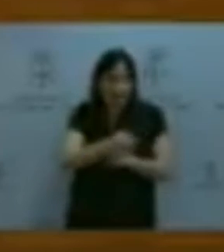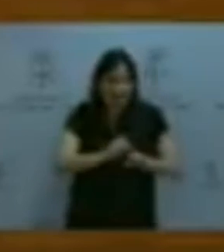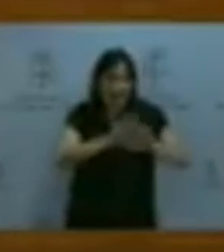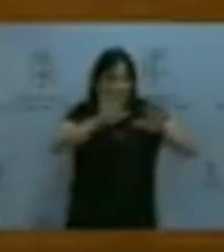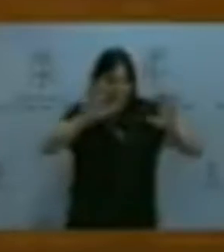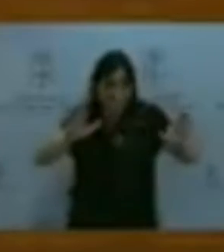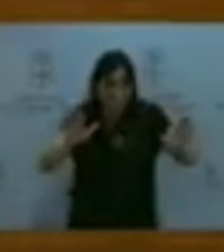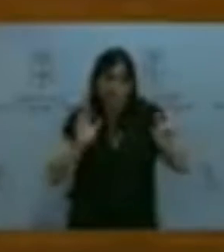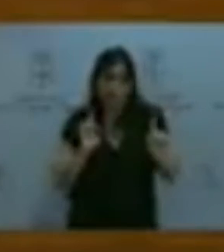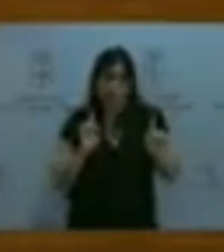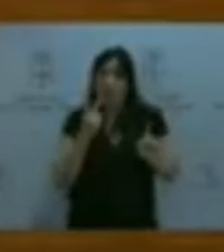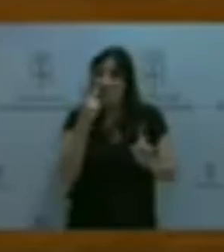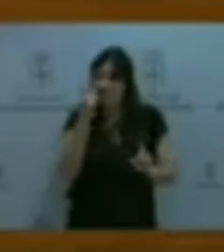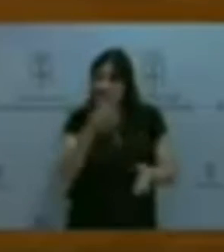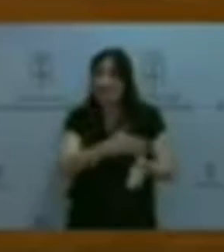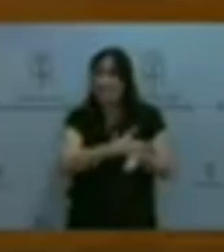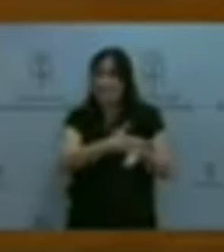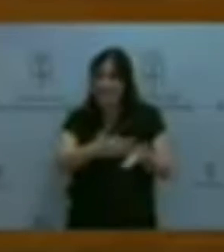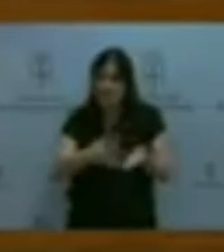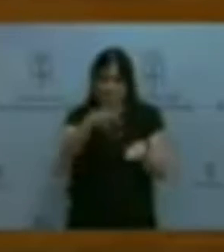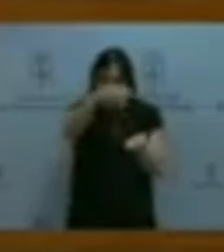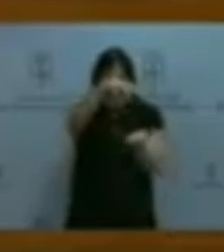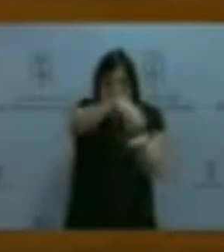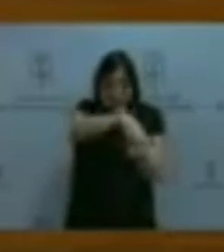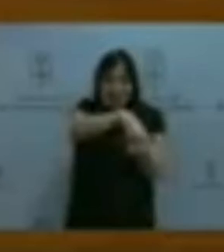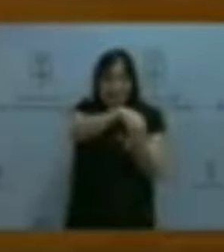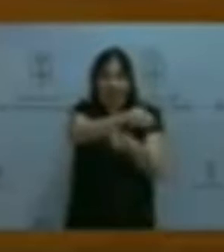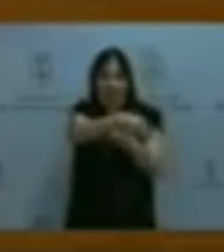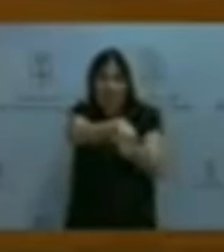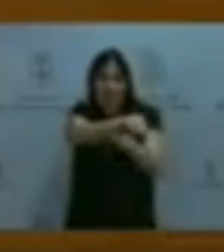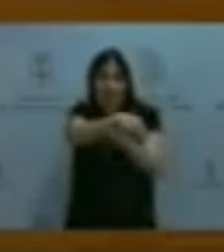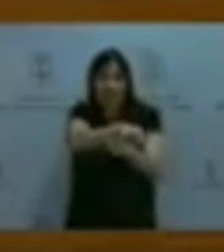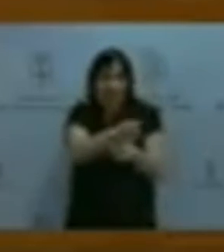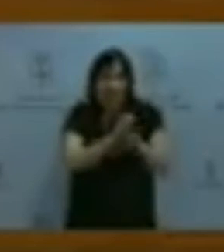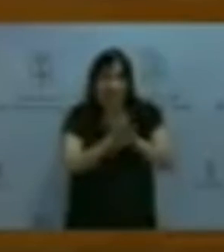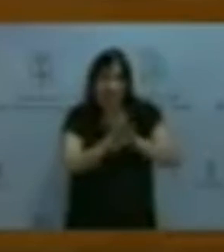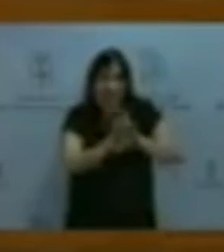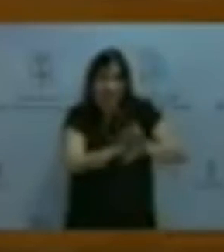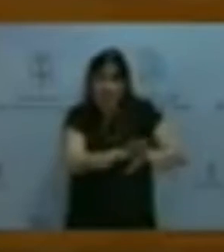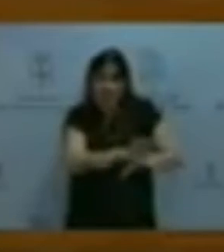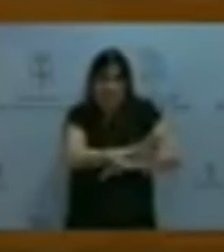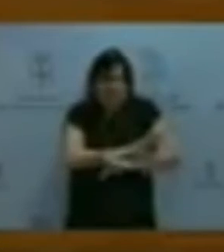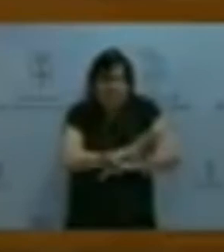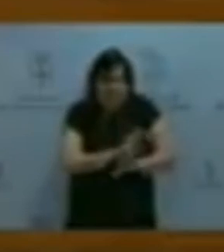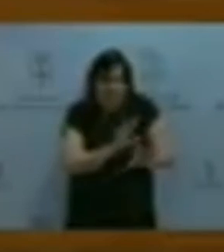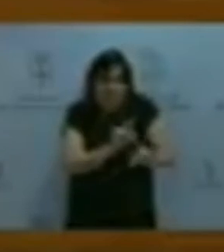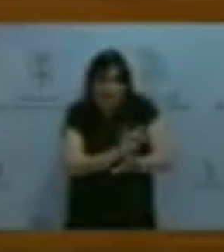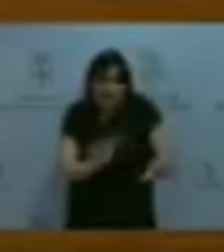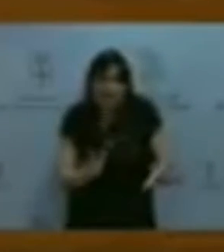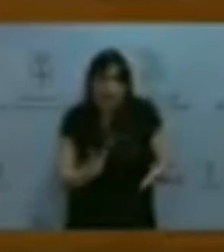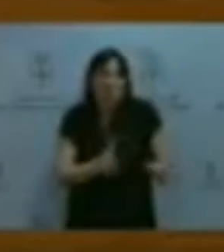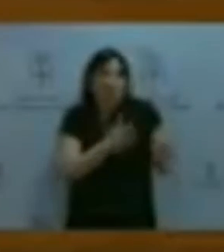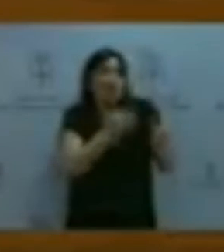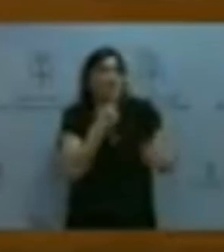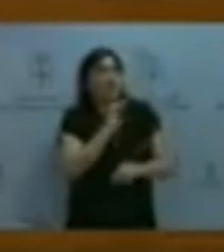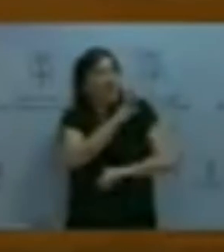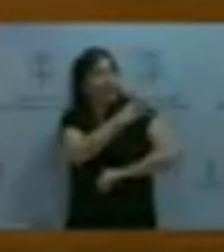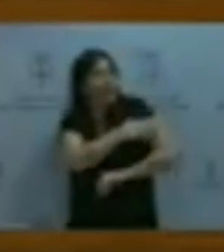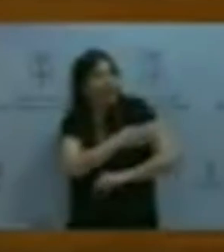viviente, que es el antiguo UCA. Y usted sí, me habla de la vigilancia, me ha dado las cifras. Claro que las tengo.